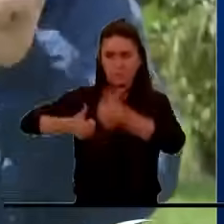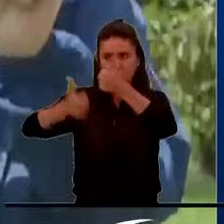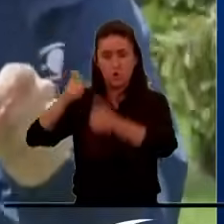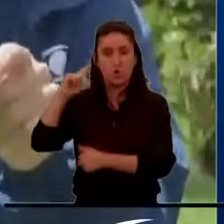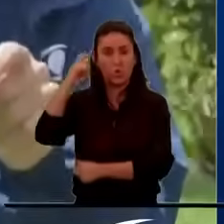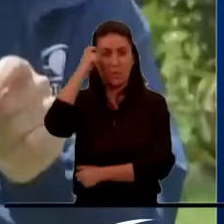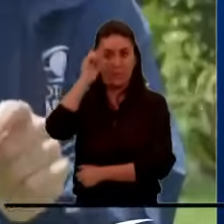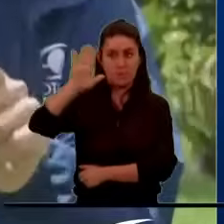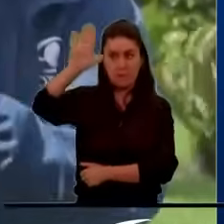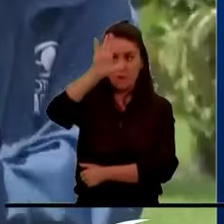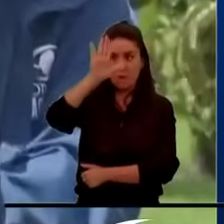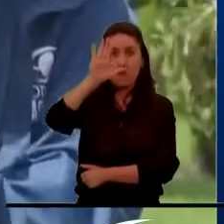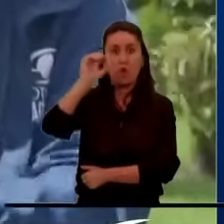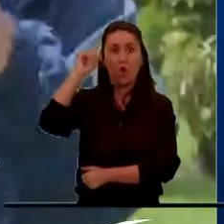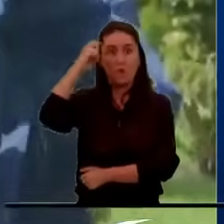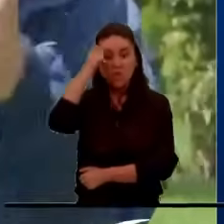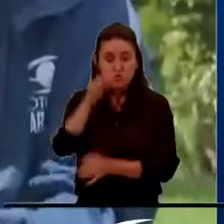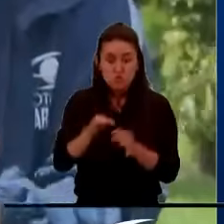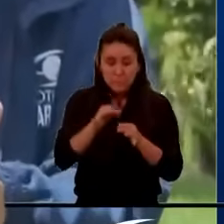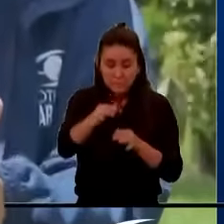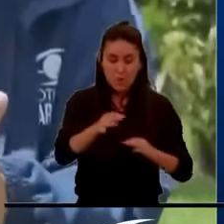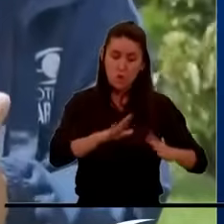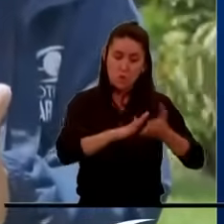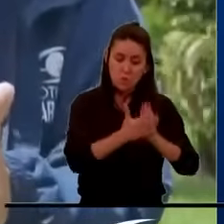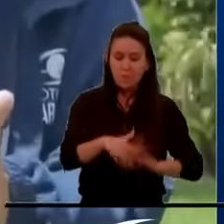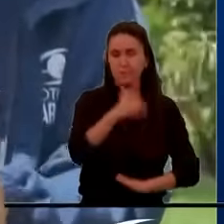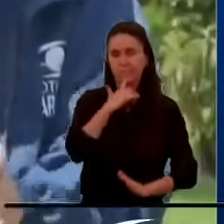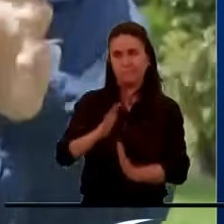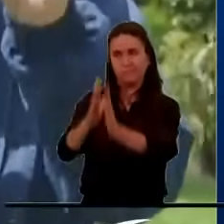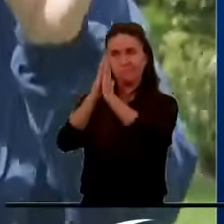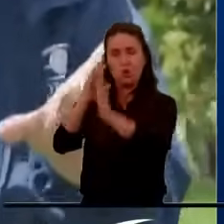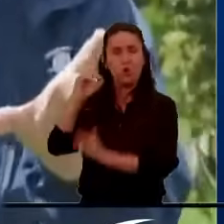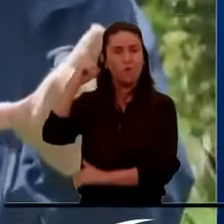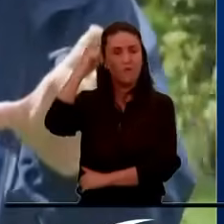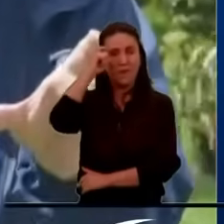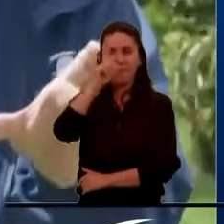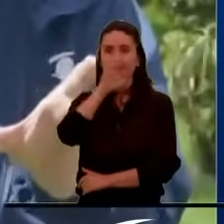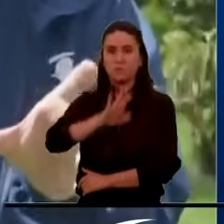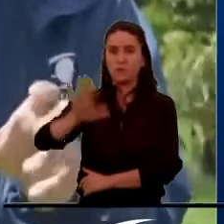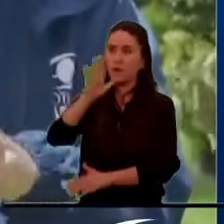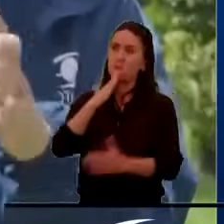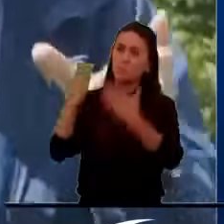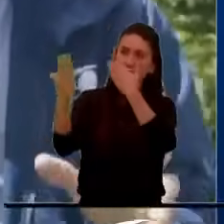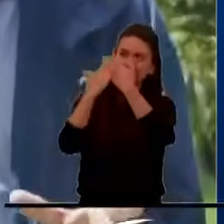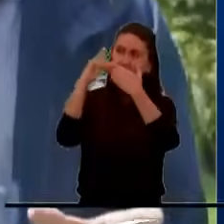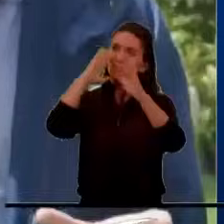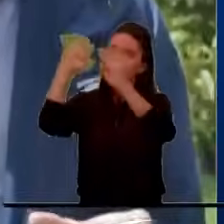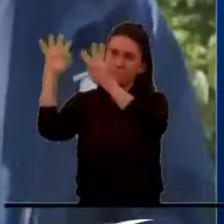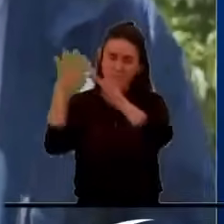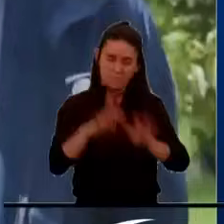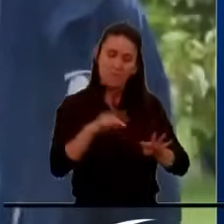departamental, gobiernos municipales y comunidad piden ayuda al gobierno nacional para que pongan atención en este punto, donde la